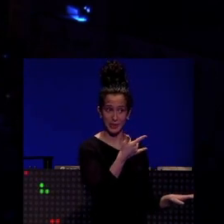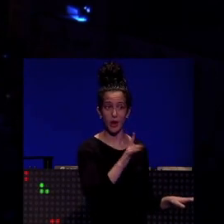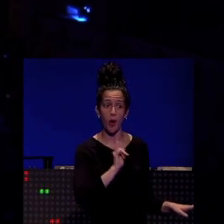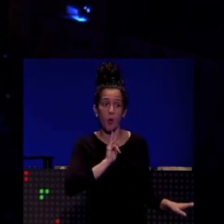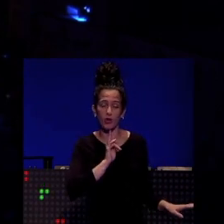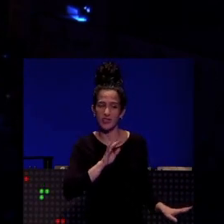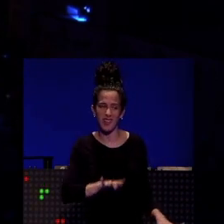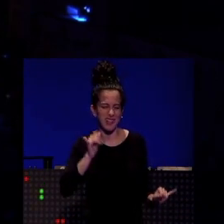pelo